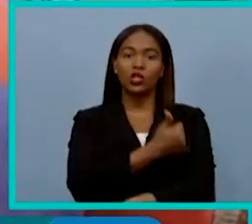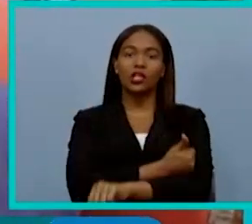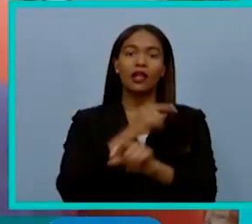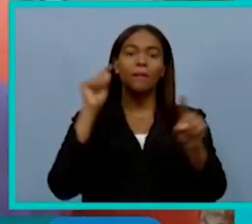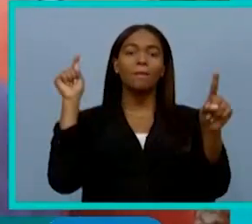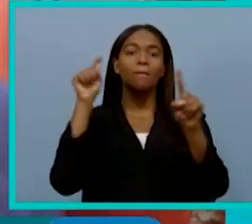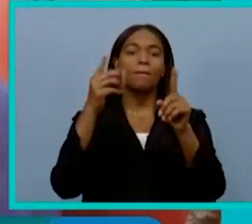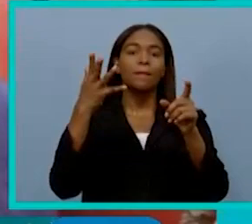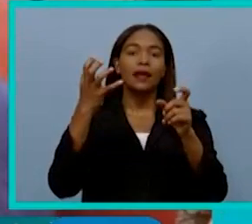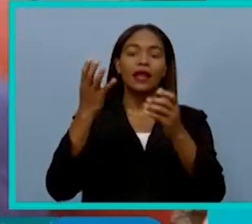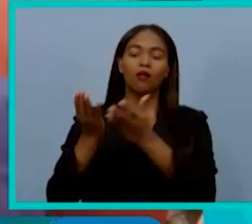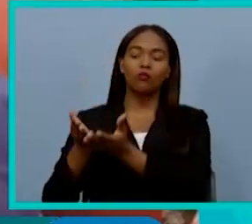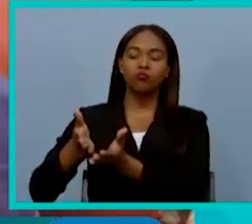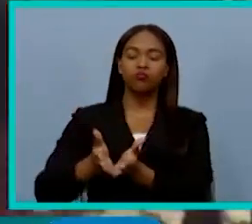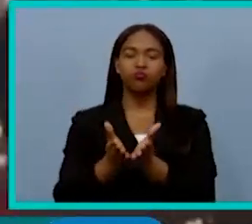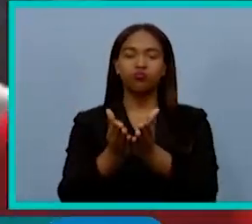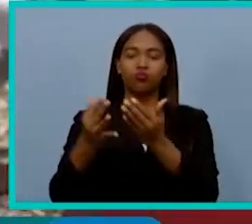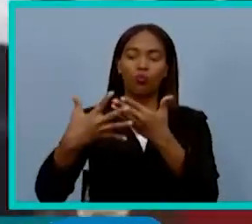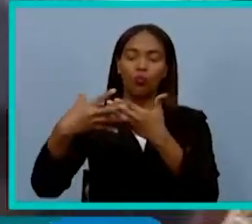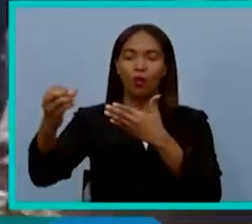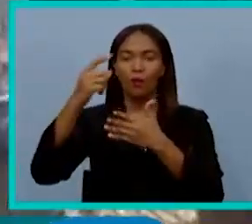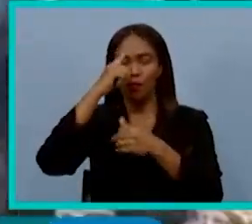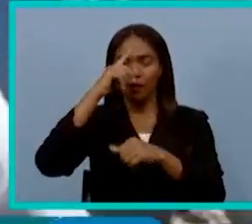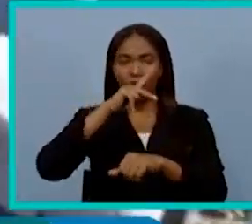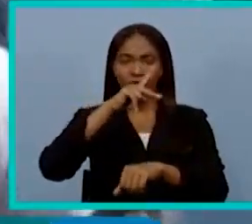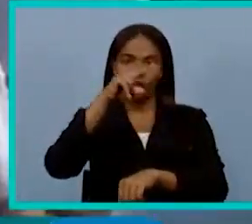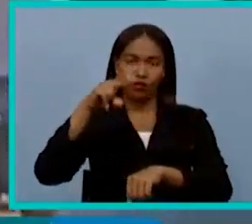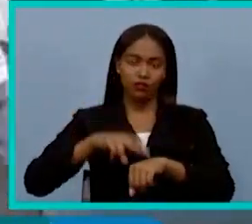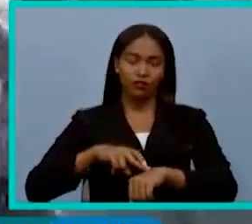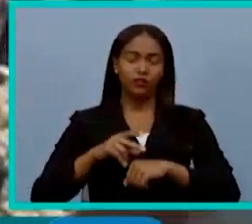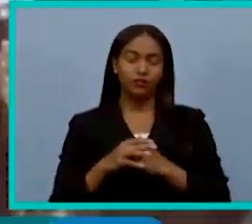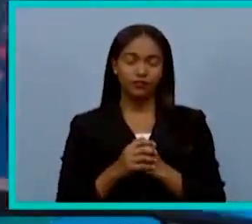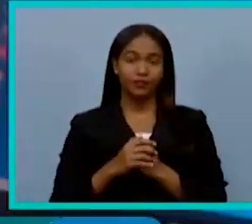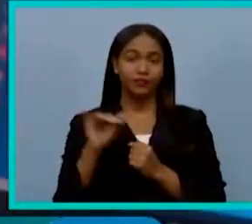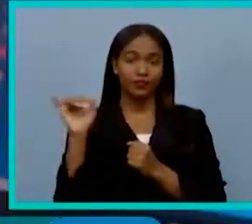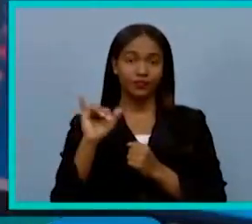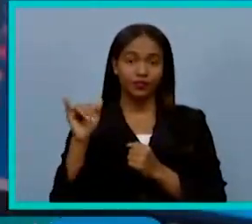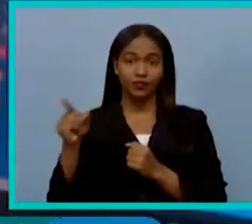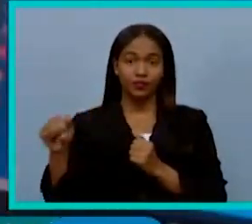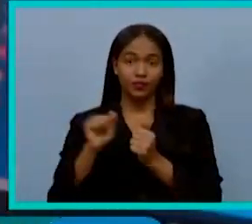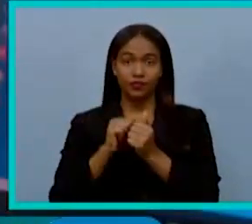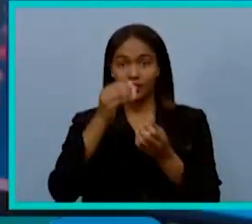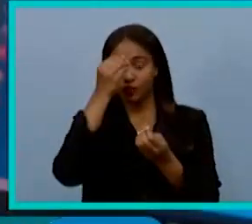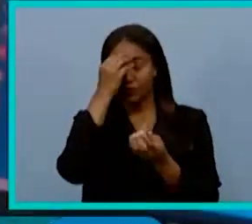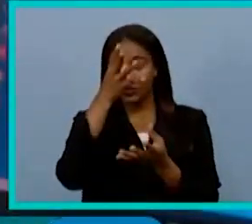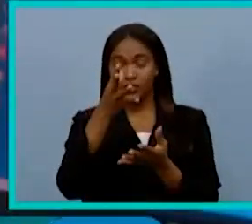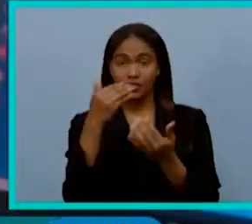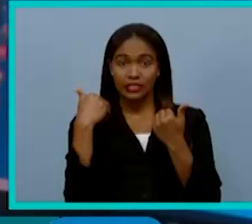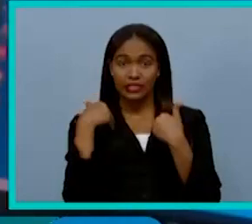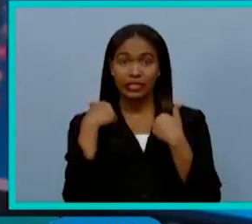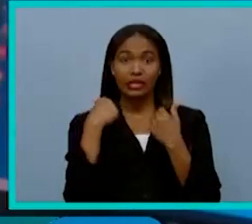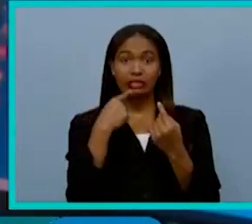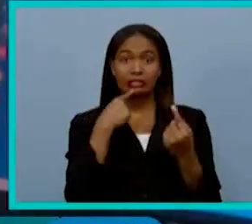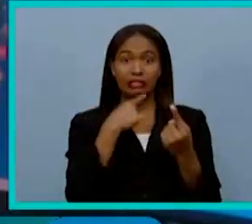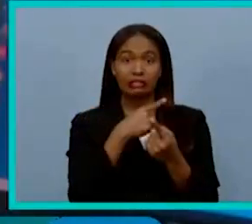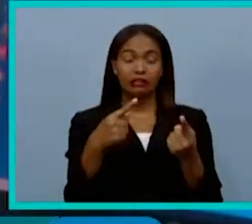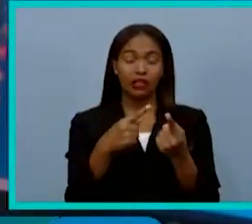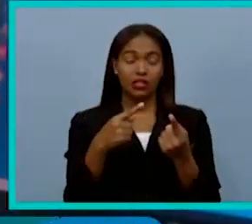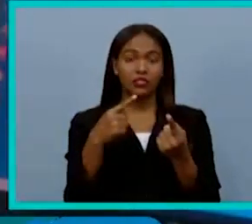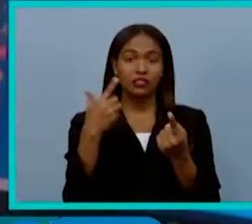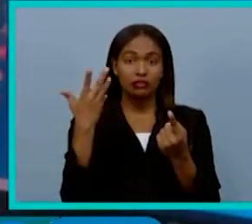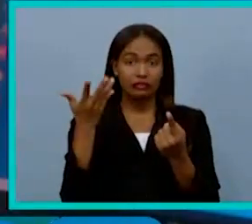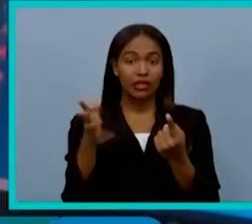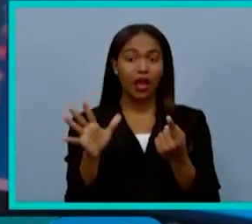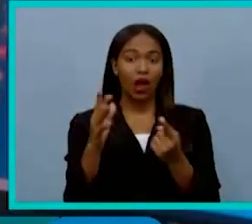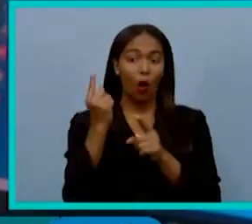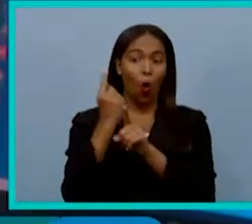era viajar ilegalmente a Puerto Rico. De hecho, a propósito de la información, hay noticias muy seguras y